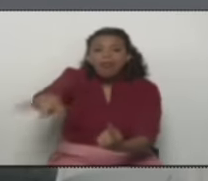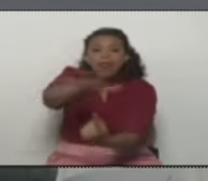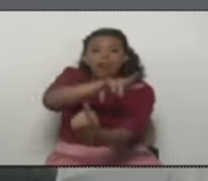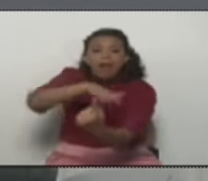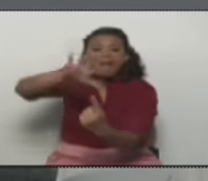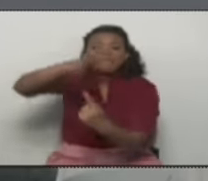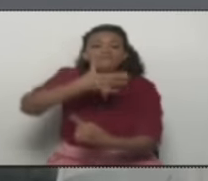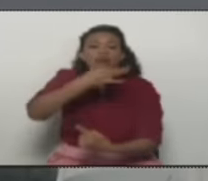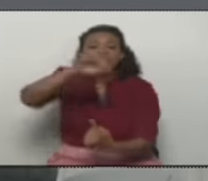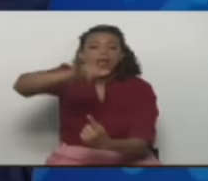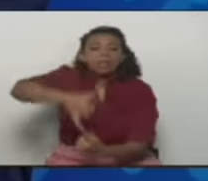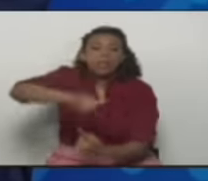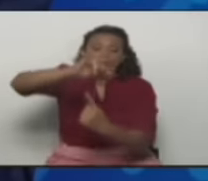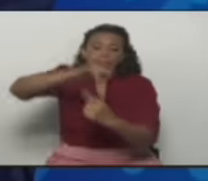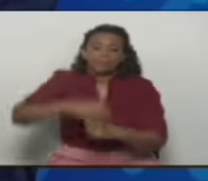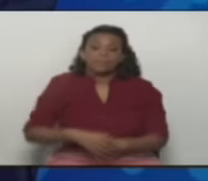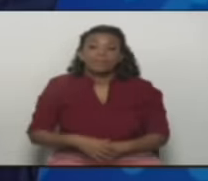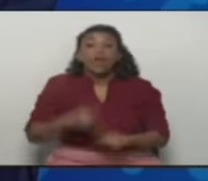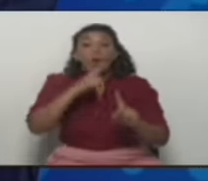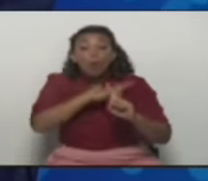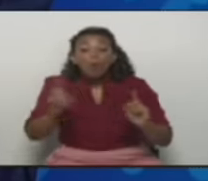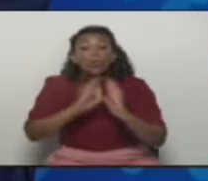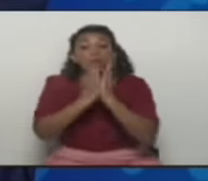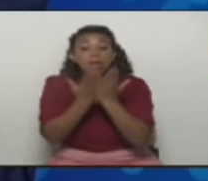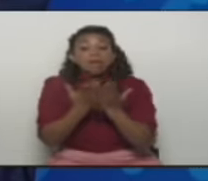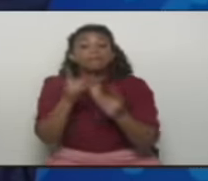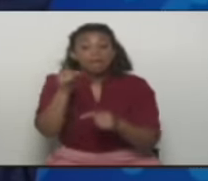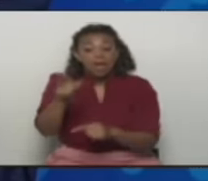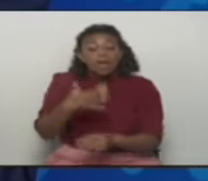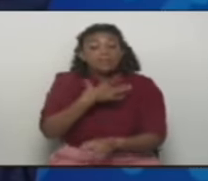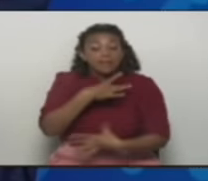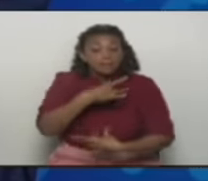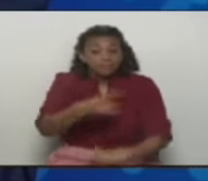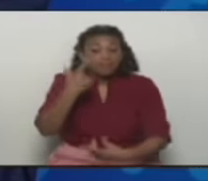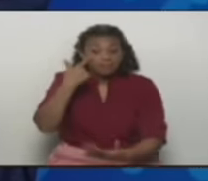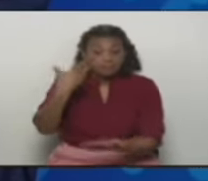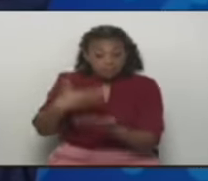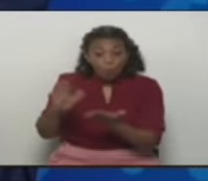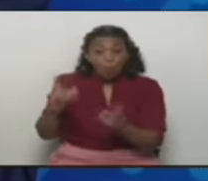Por aquí tengo un libro también que tú tampoco tienes, Moncada. ¿Ah?